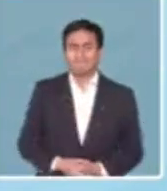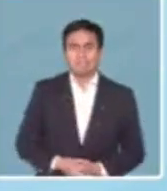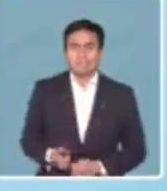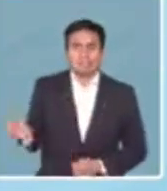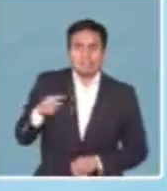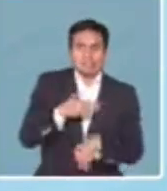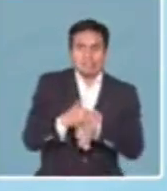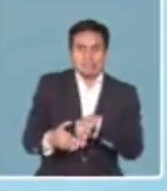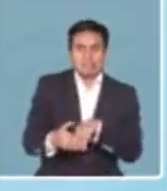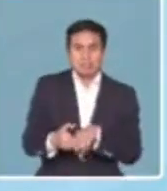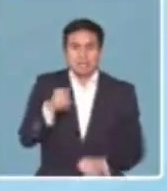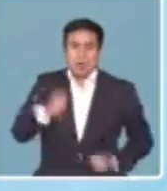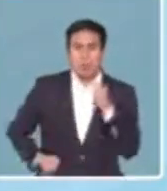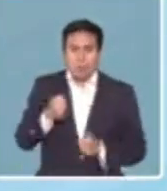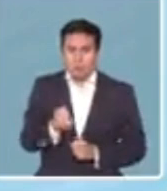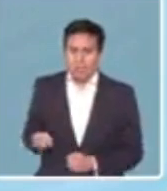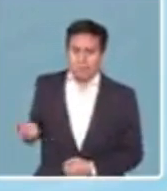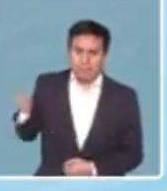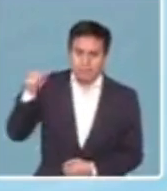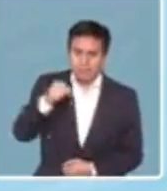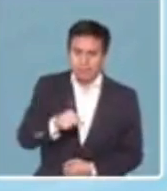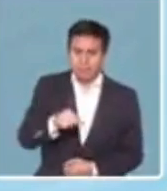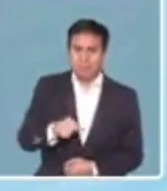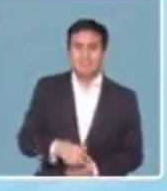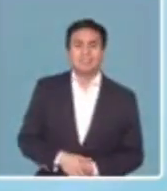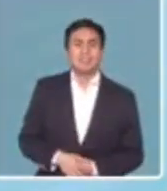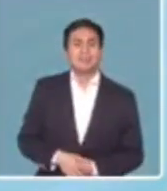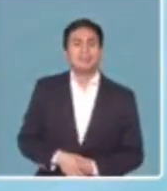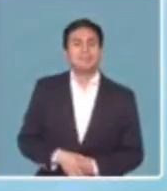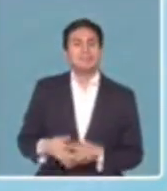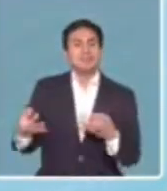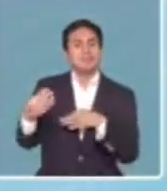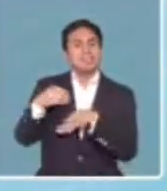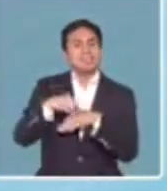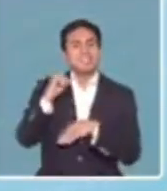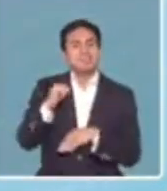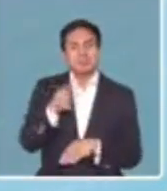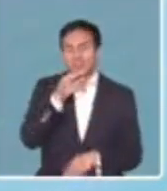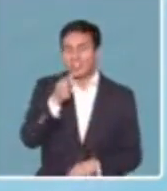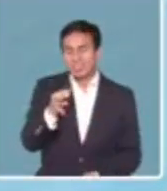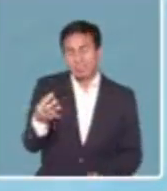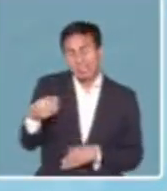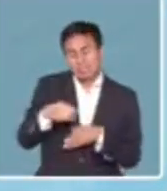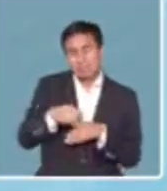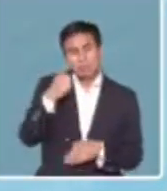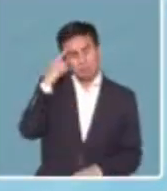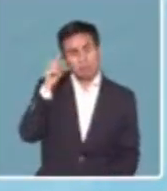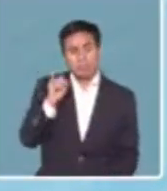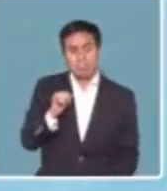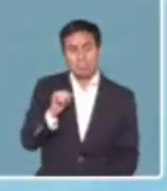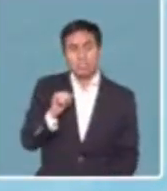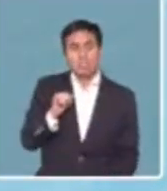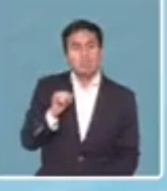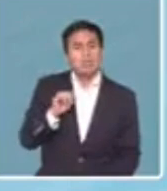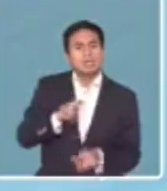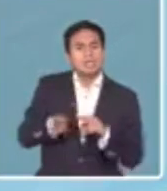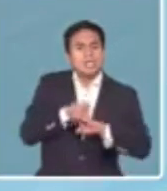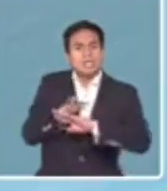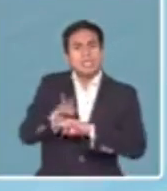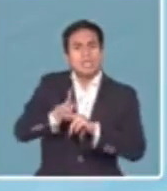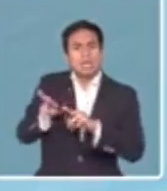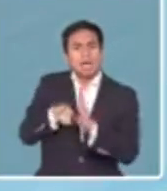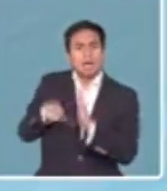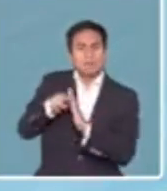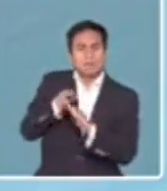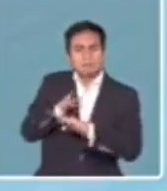el retraso, me vine corriendo. Me recomiendan siempre que no diga esto, pero yo creo que hay que decirlo, estaba en terapia. Creo que hay que